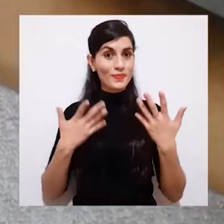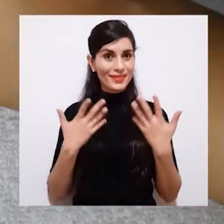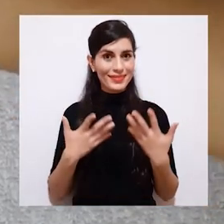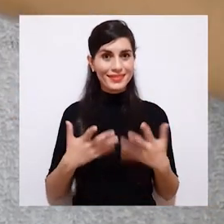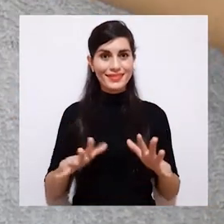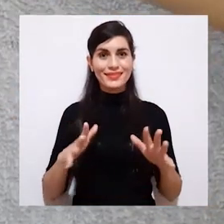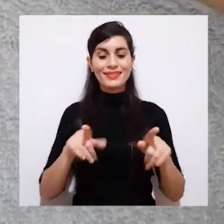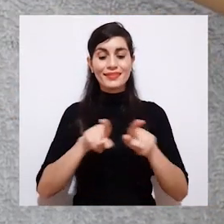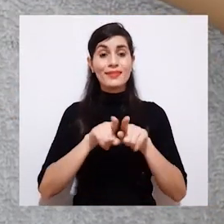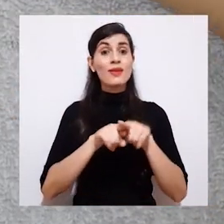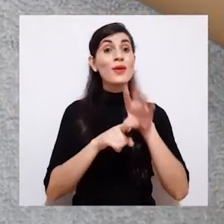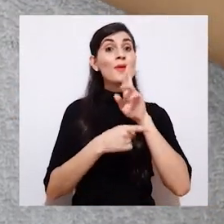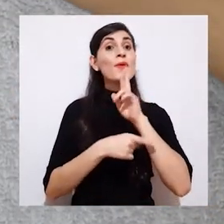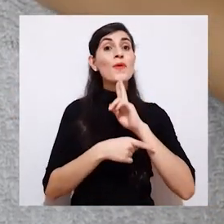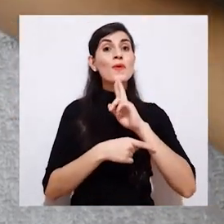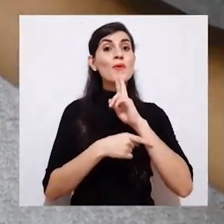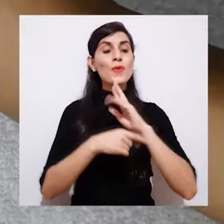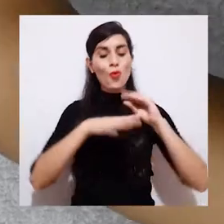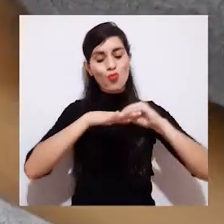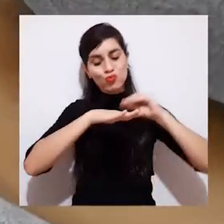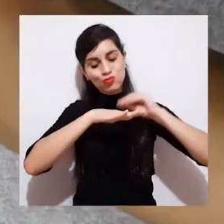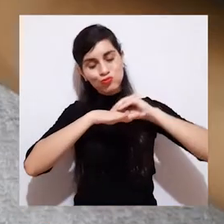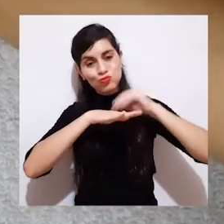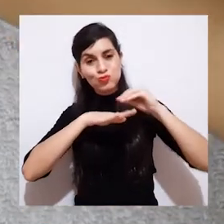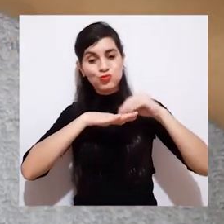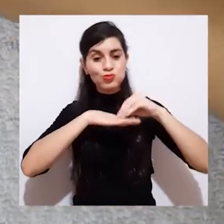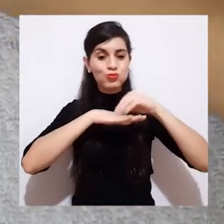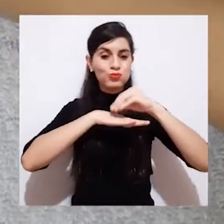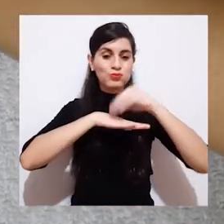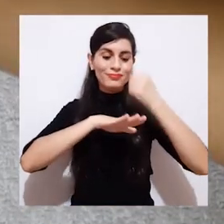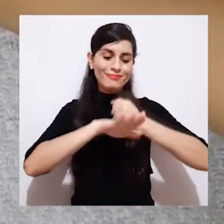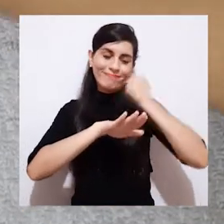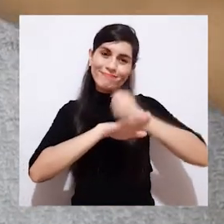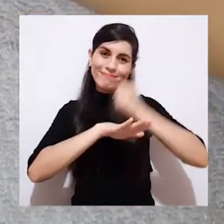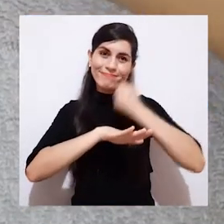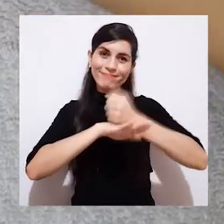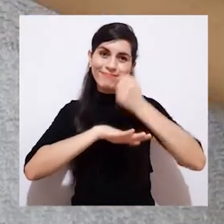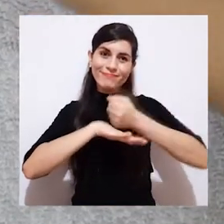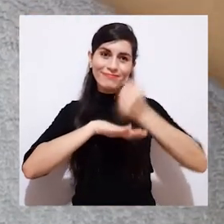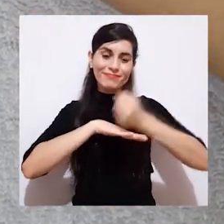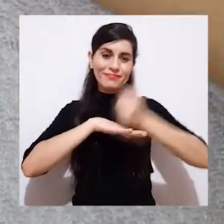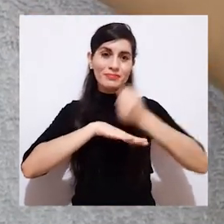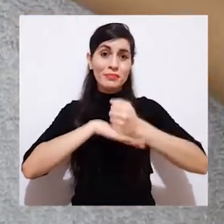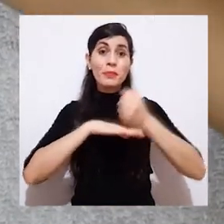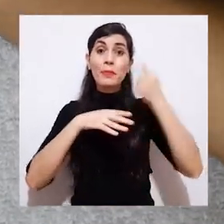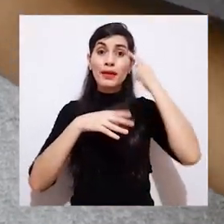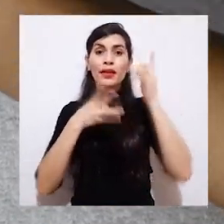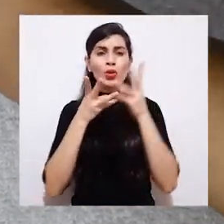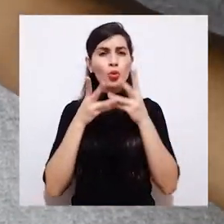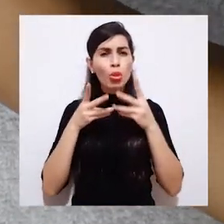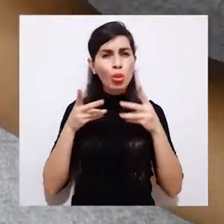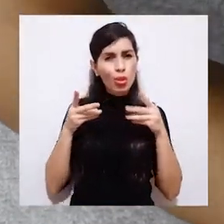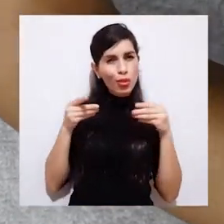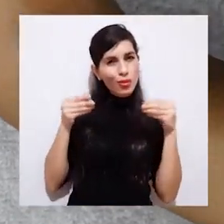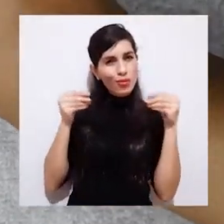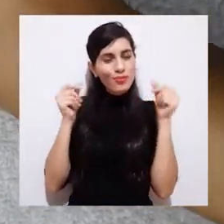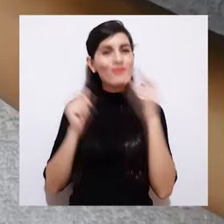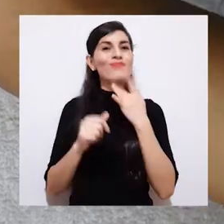Luego voy a aplicar pintura roja por toda la mano y me voy a ayudar de esta esponja para ir difuminando.